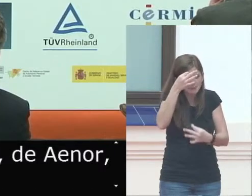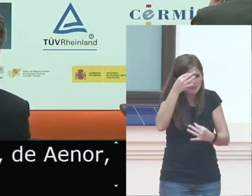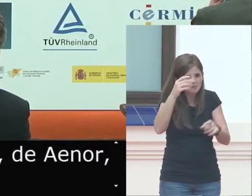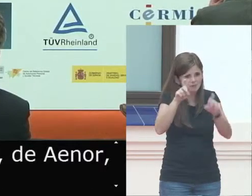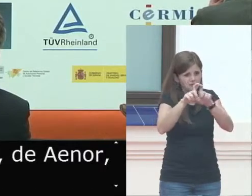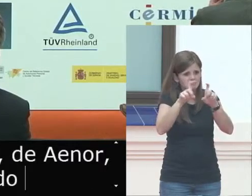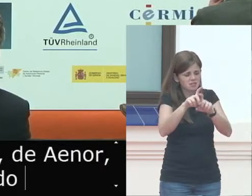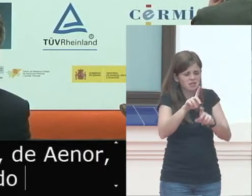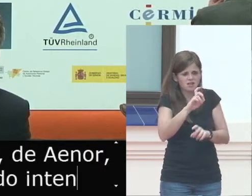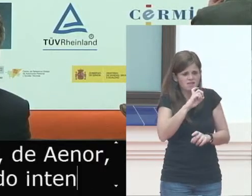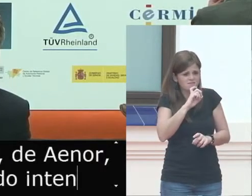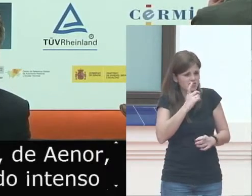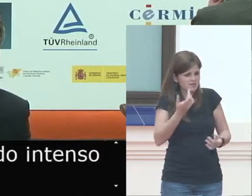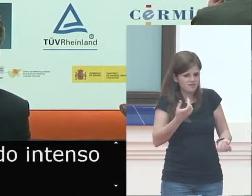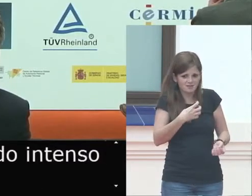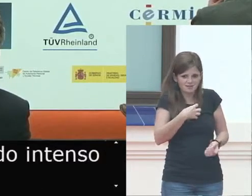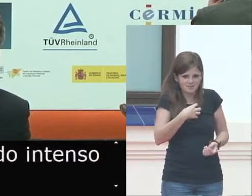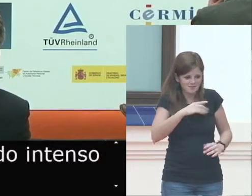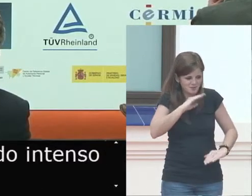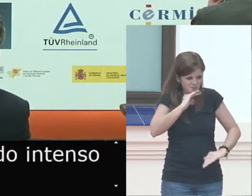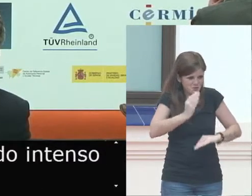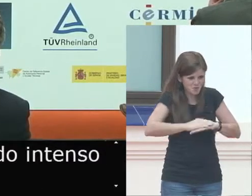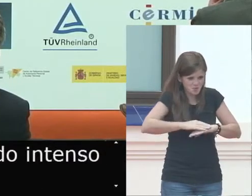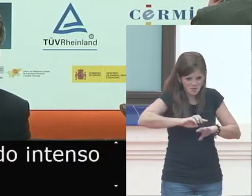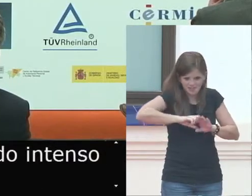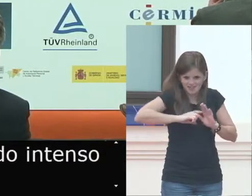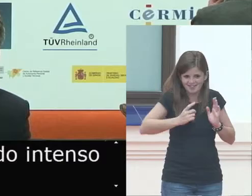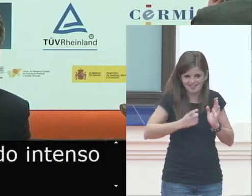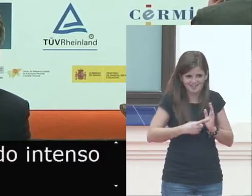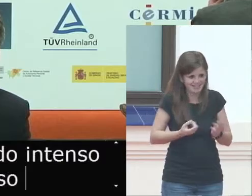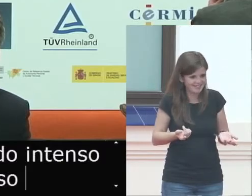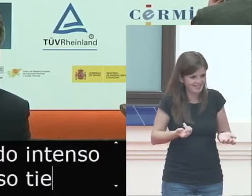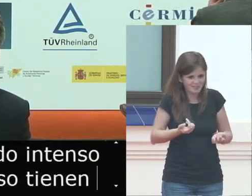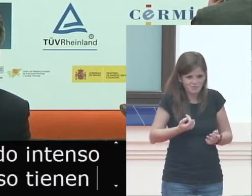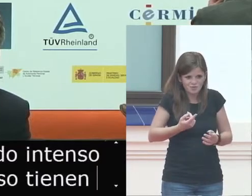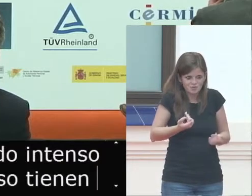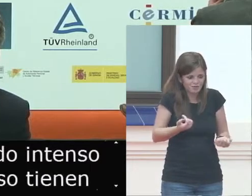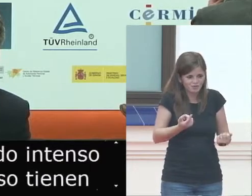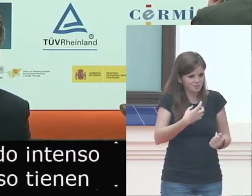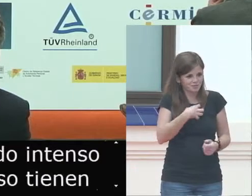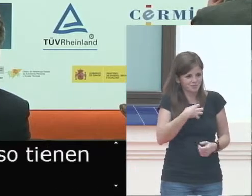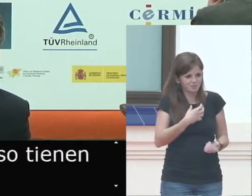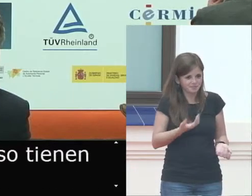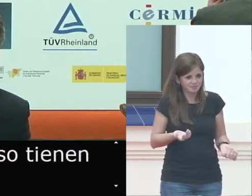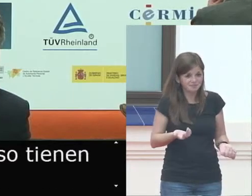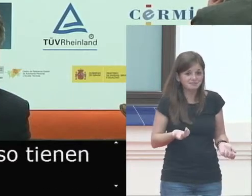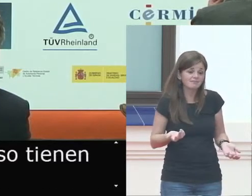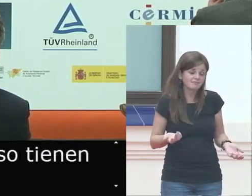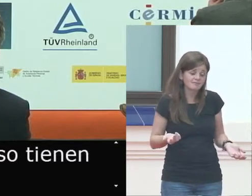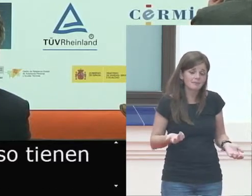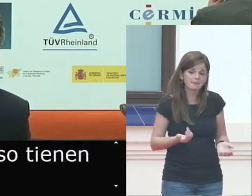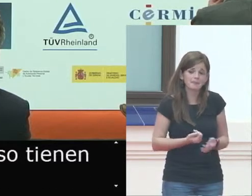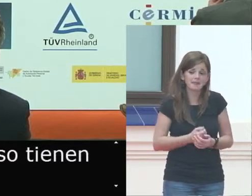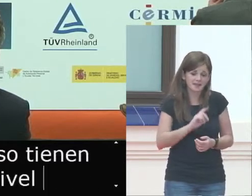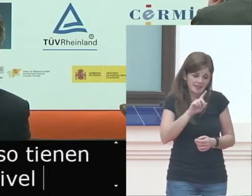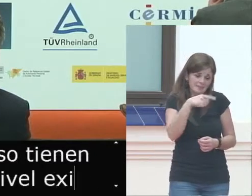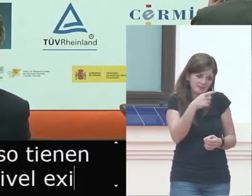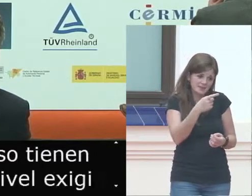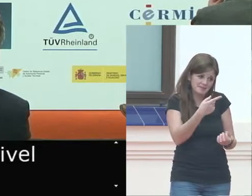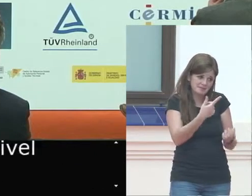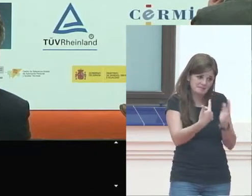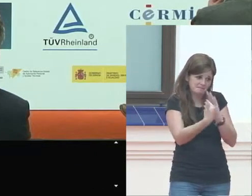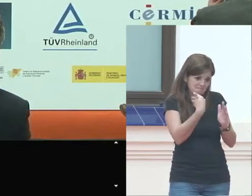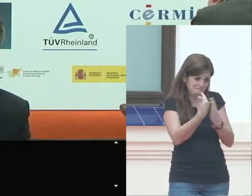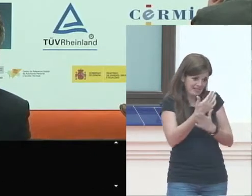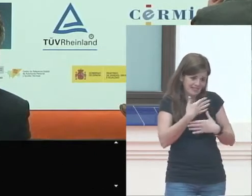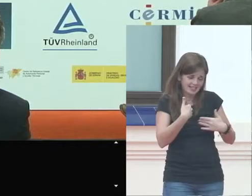tienen grandes dificultades para cumplir el nivel exigido, ¿no? Entonces, bueno, pues ahora comentáis lo que queráis.